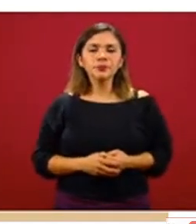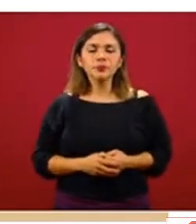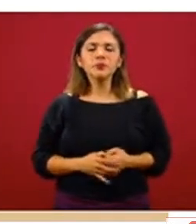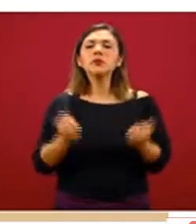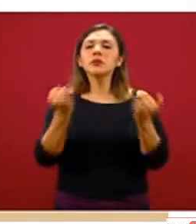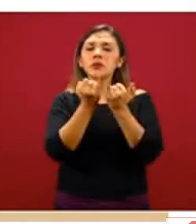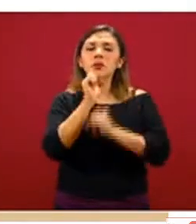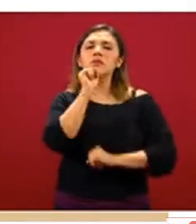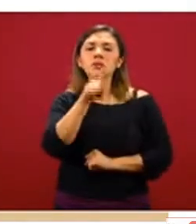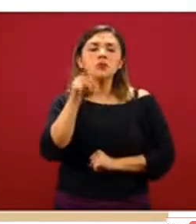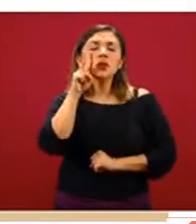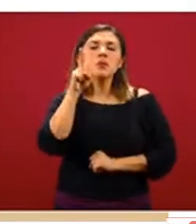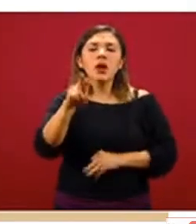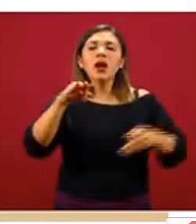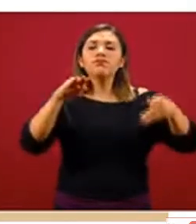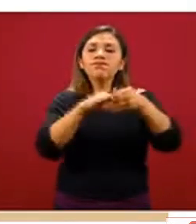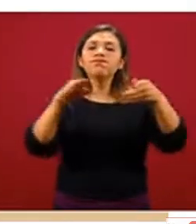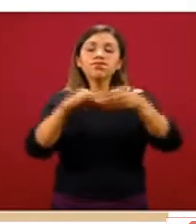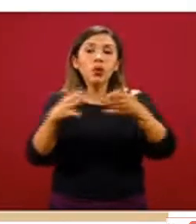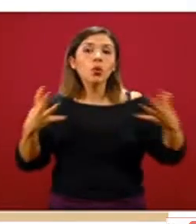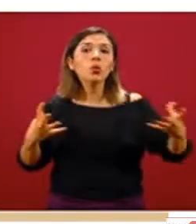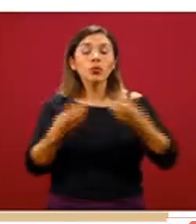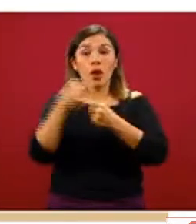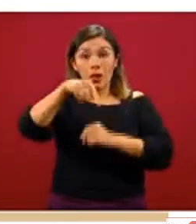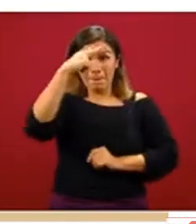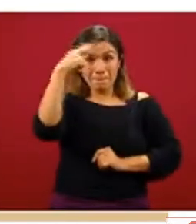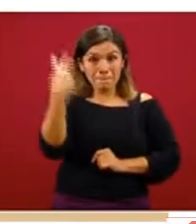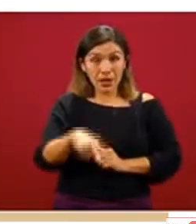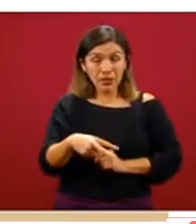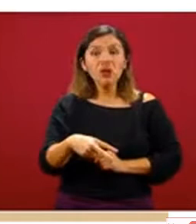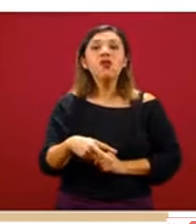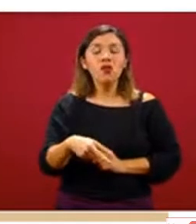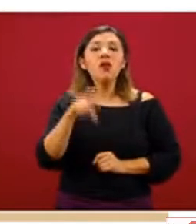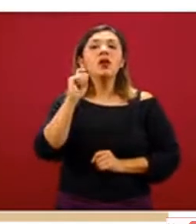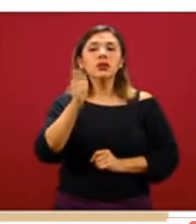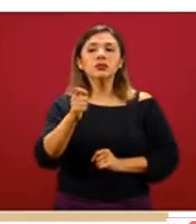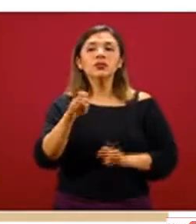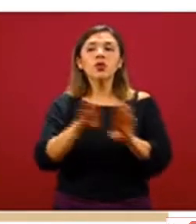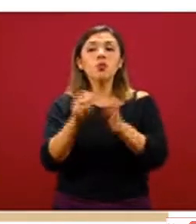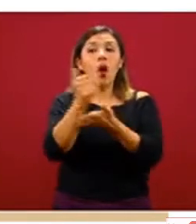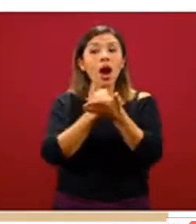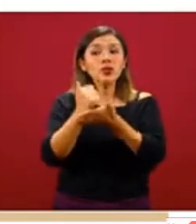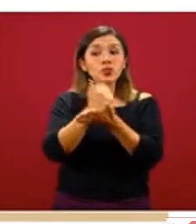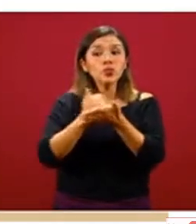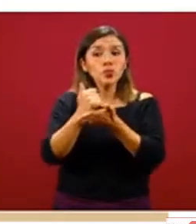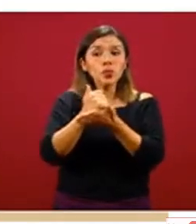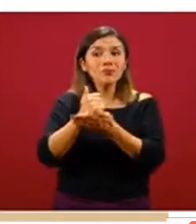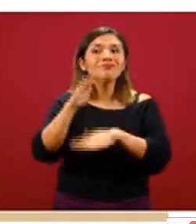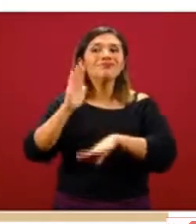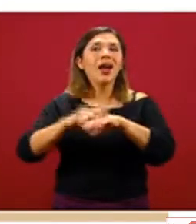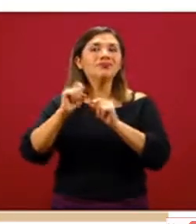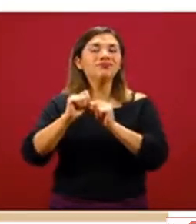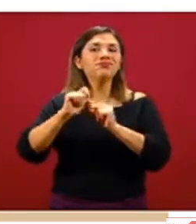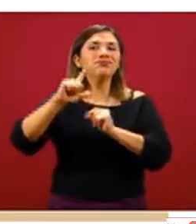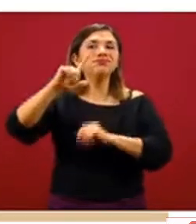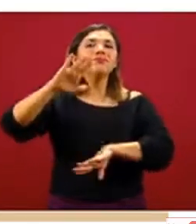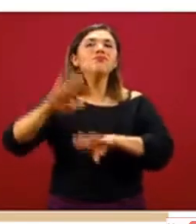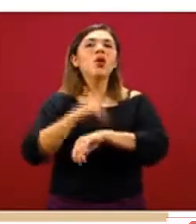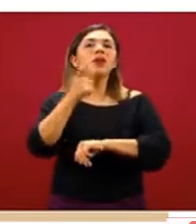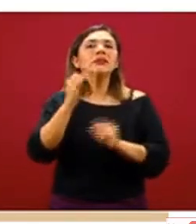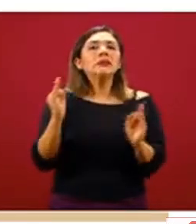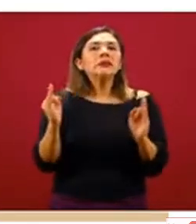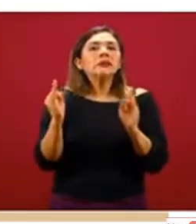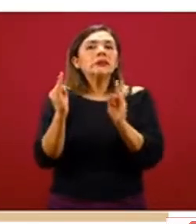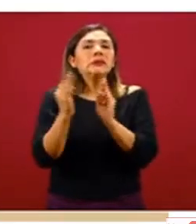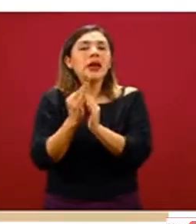también vemos la tasa de incidencia total para México, como el azul se ha ido incrementando porque se va acercando